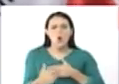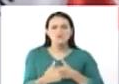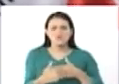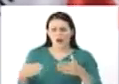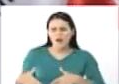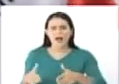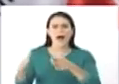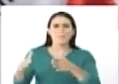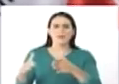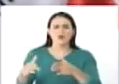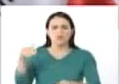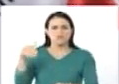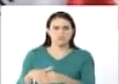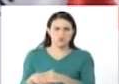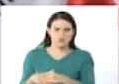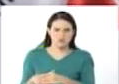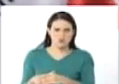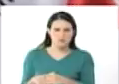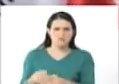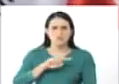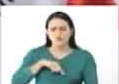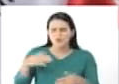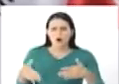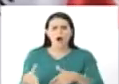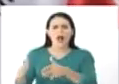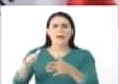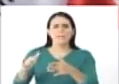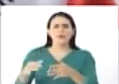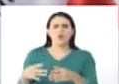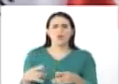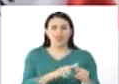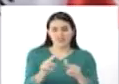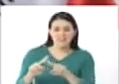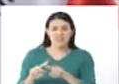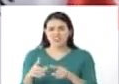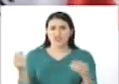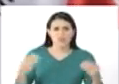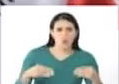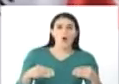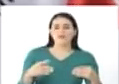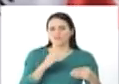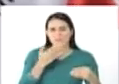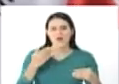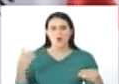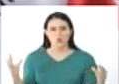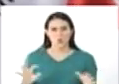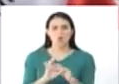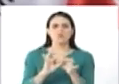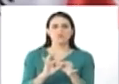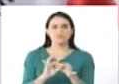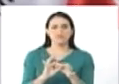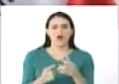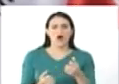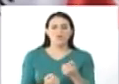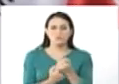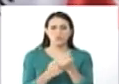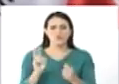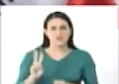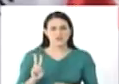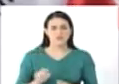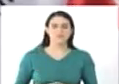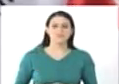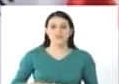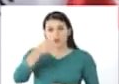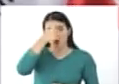electoral se ratifique como el camino para dirimir nuestras diferencias y aportar a nuestro país. Este domingo